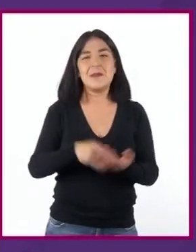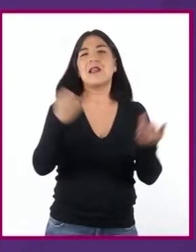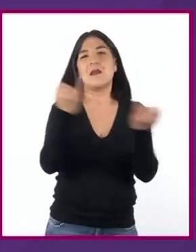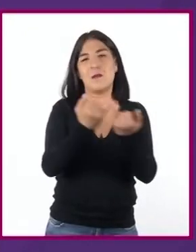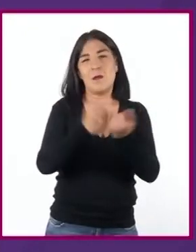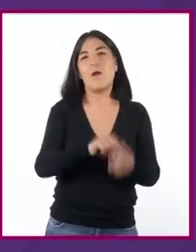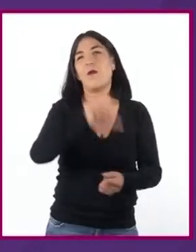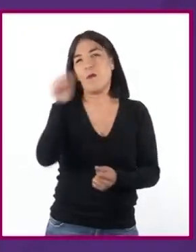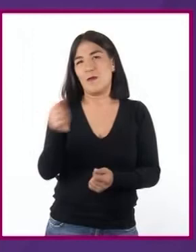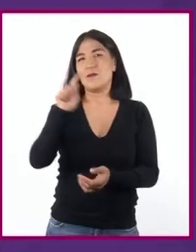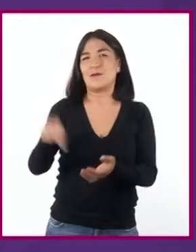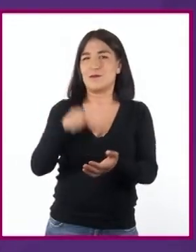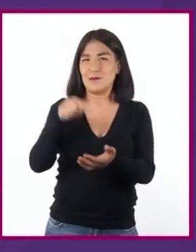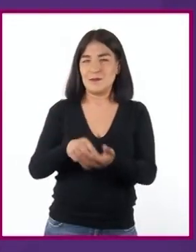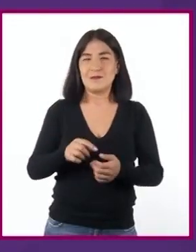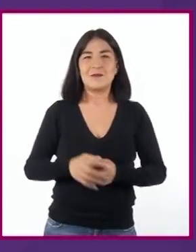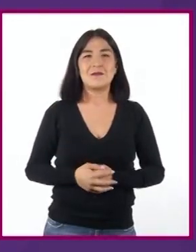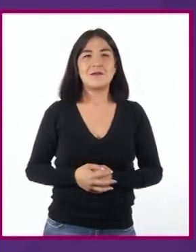en sentido contrario.